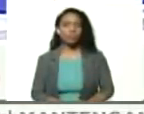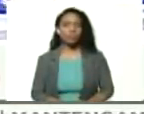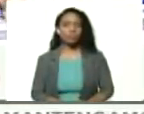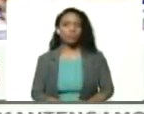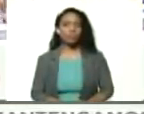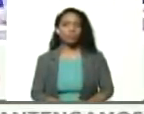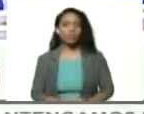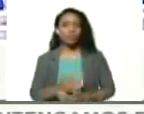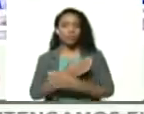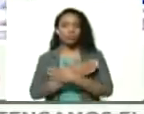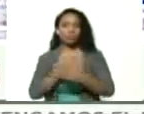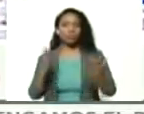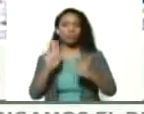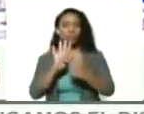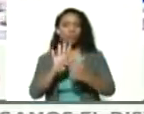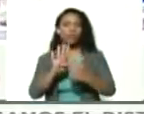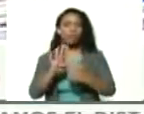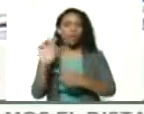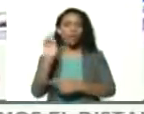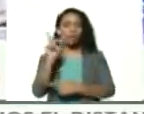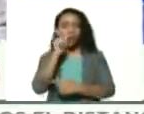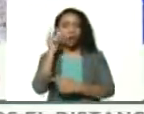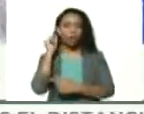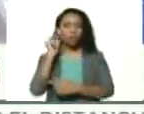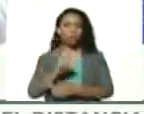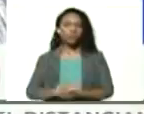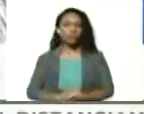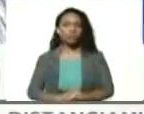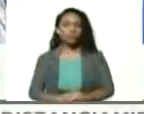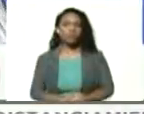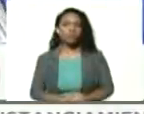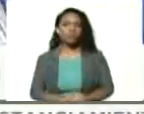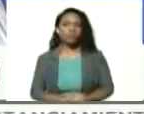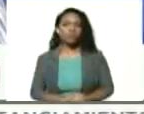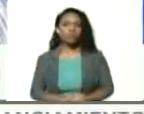A disponibilidad de los venezolanos y las venezolanas.